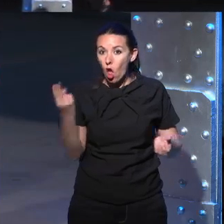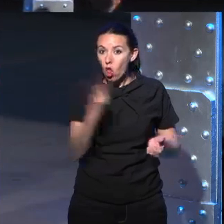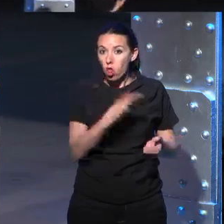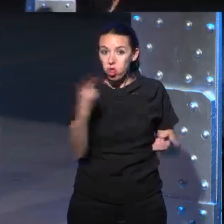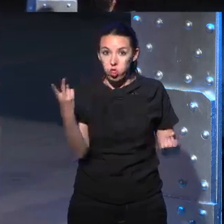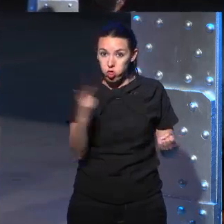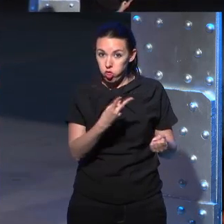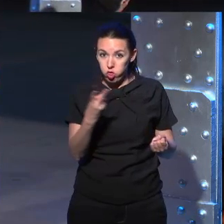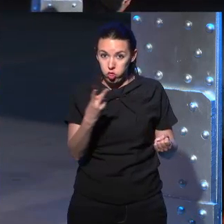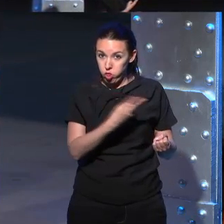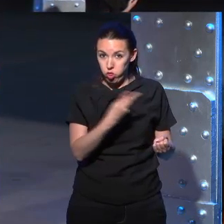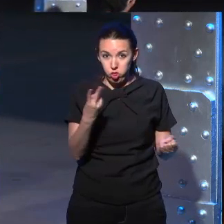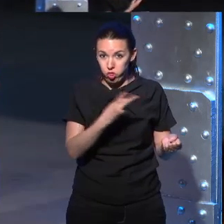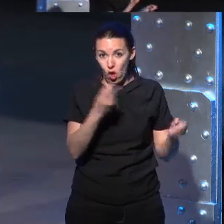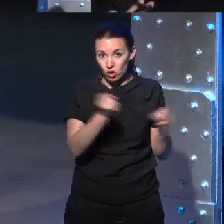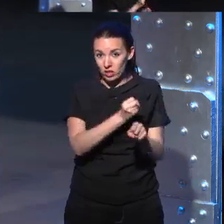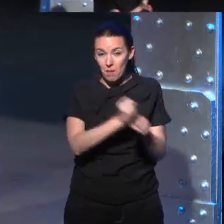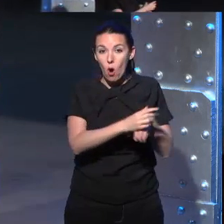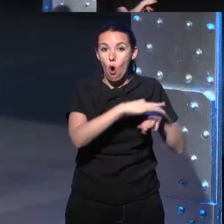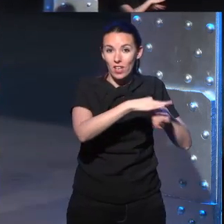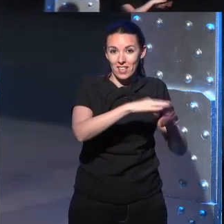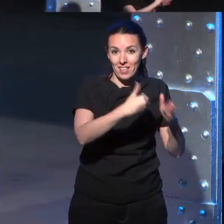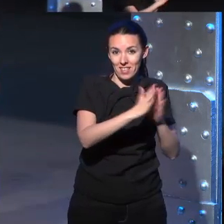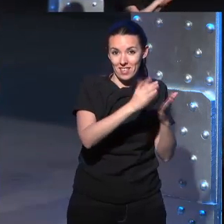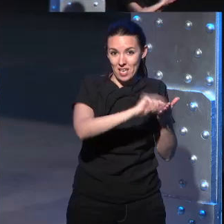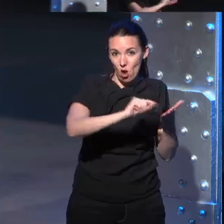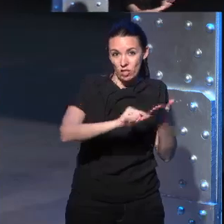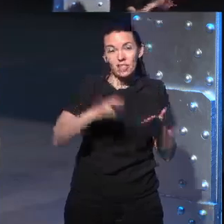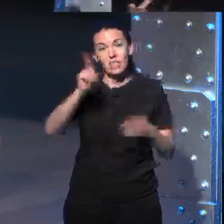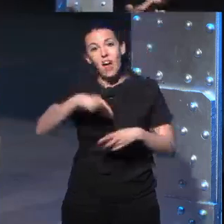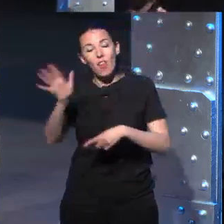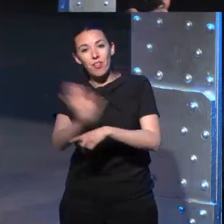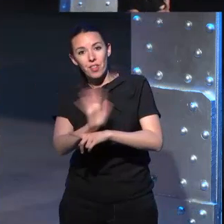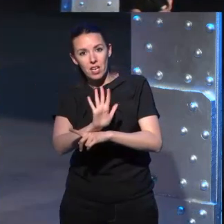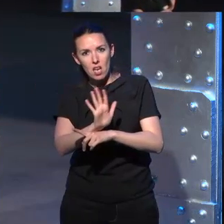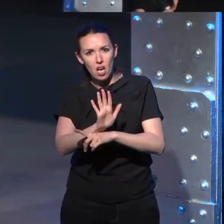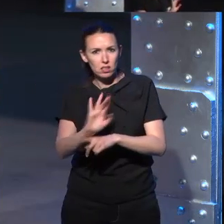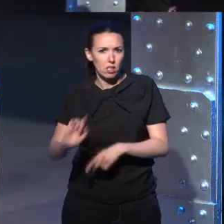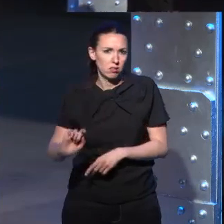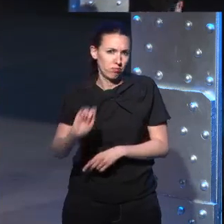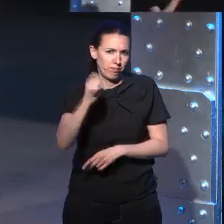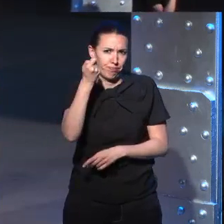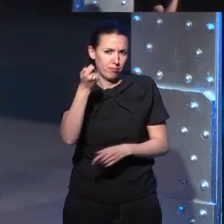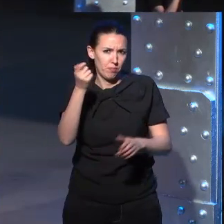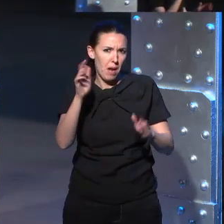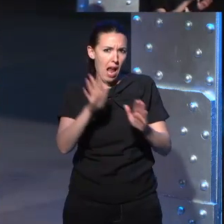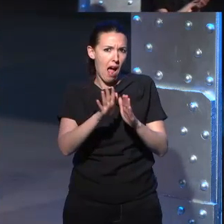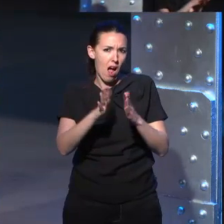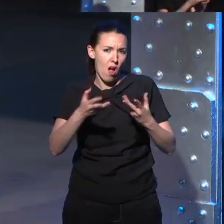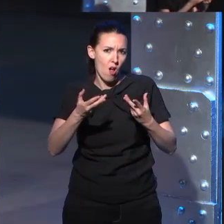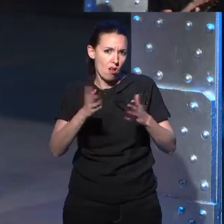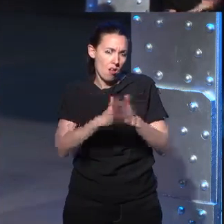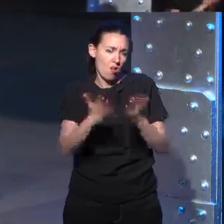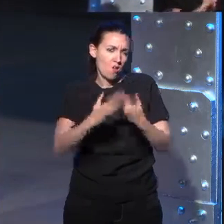de guionista y cineasta que tantos éxitos han traído a la biografía de Guillermo, los que